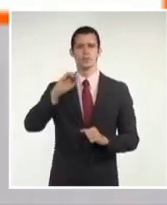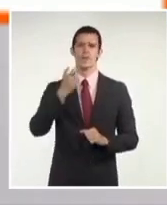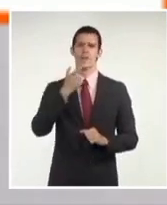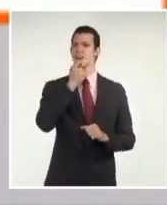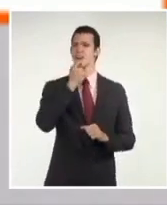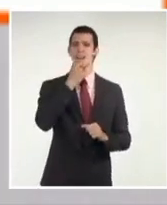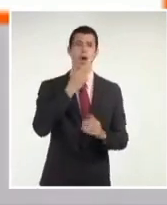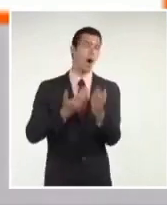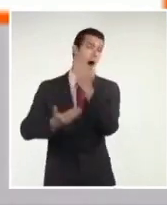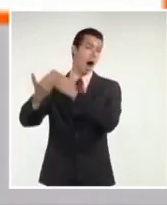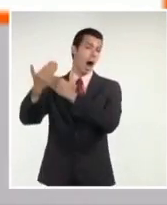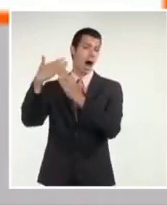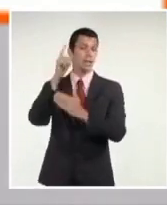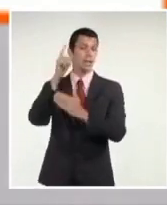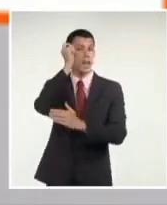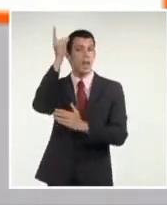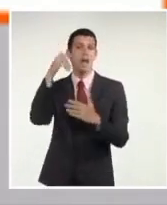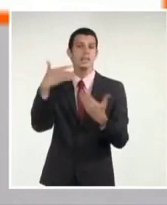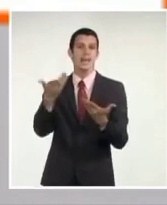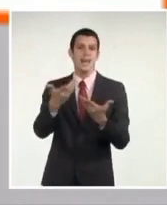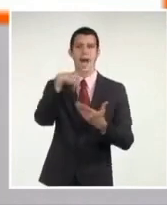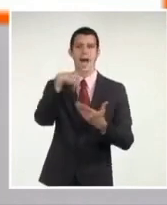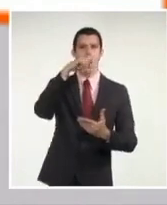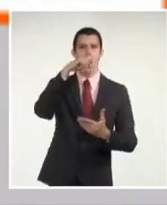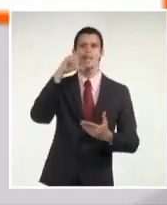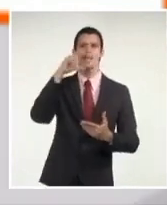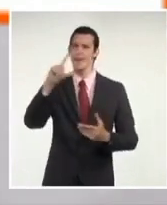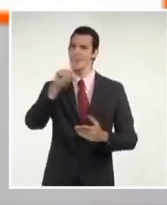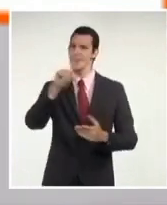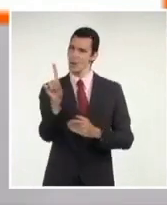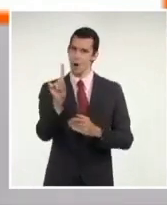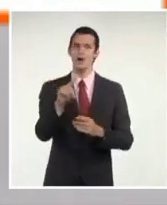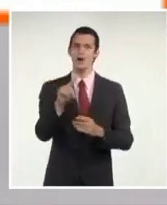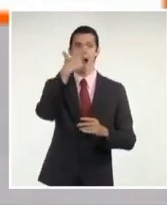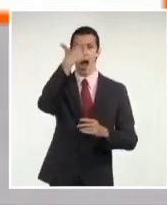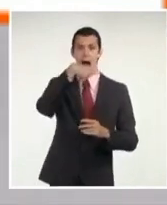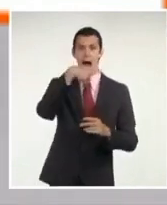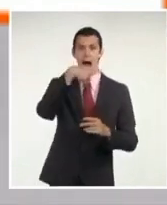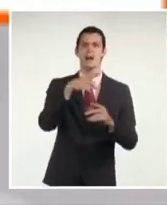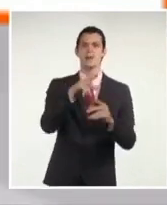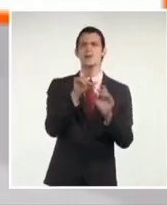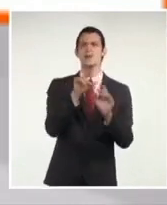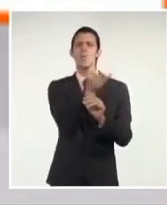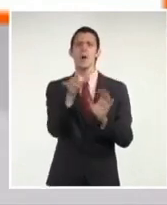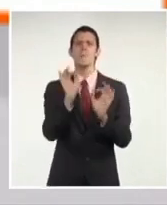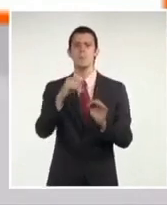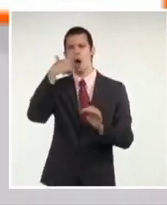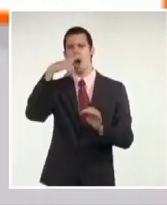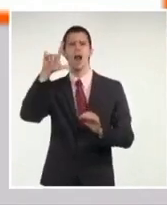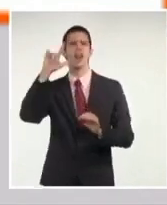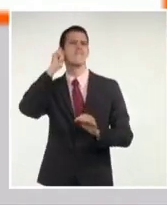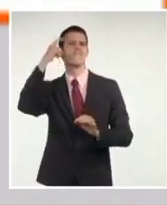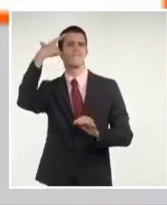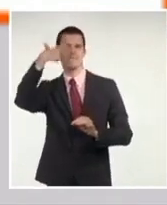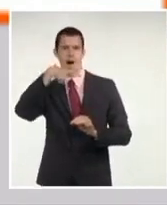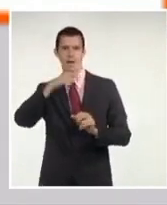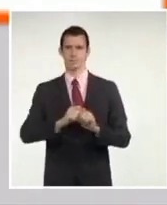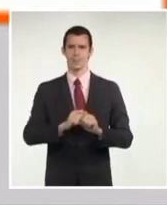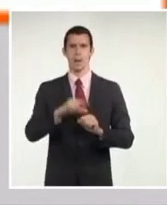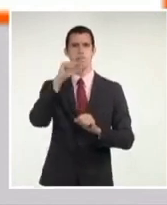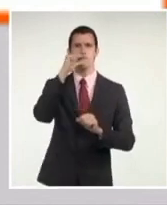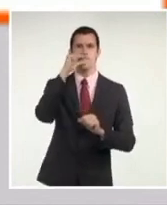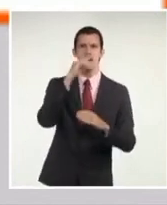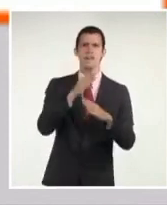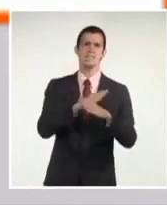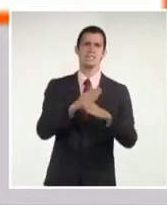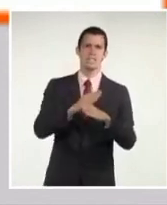la conocemos, como decía Randy, es la vedette de estos momentos y realmente lo es. Pero la alfa, estuvimos hablando aquí bastante, es la que